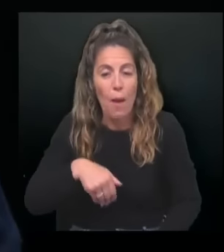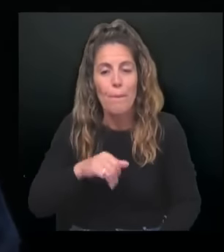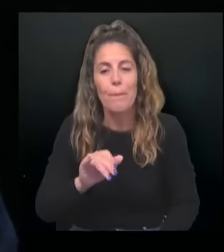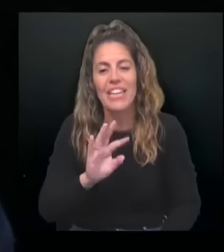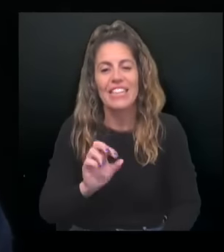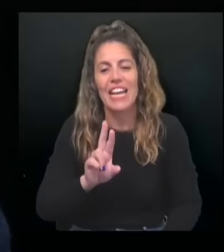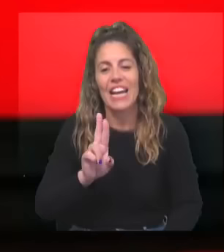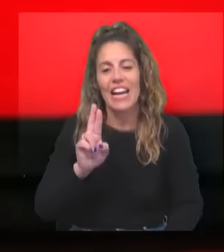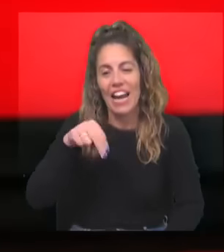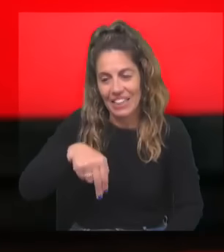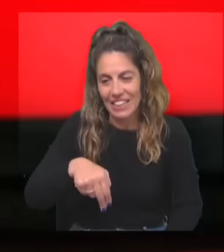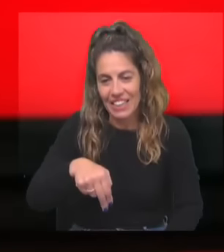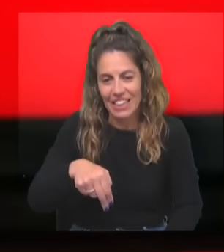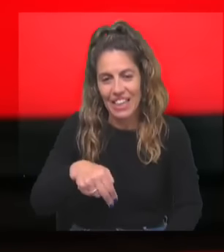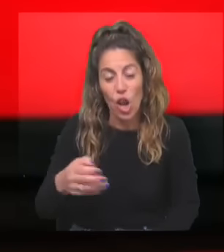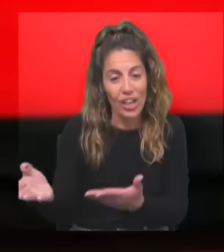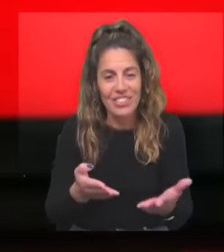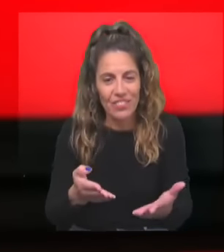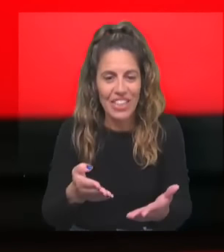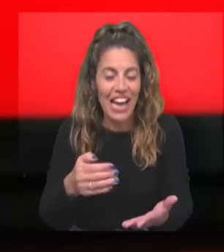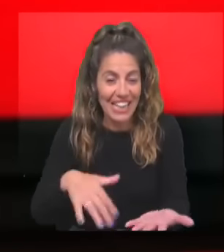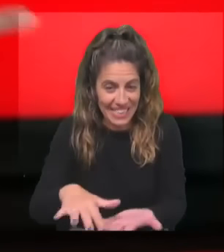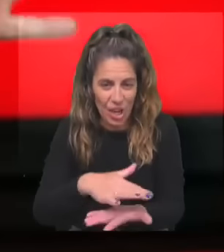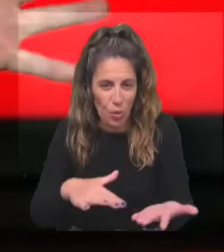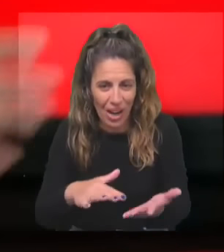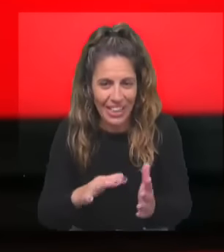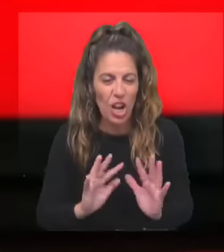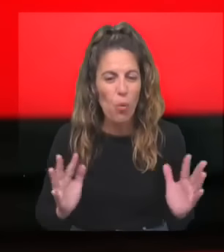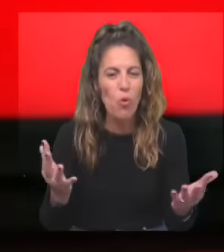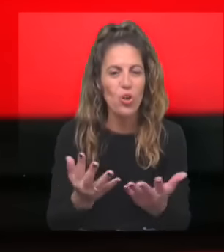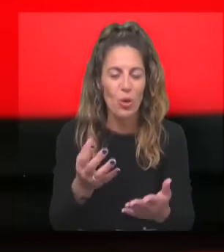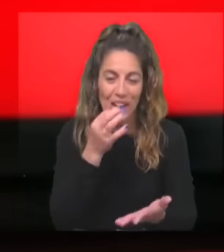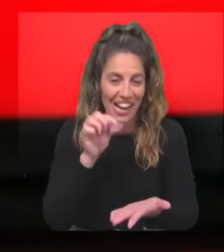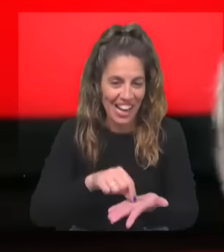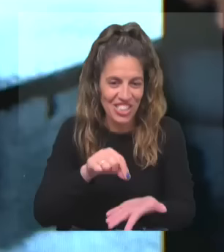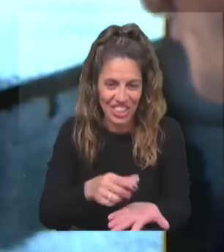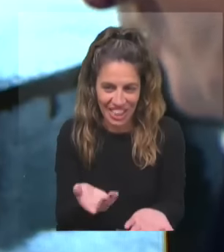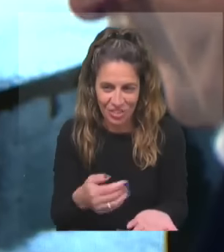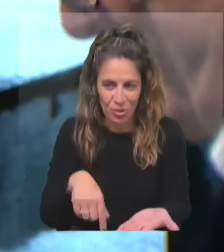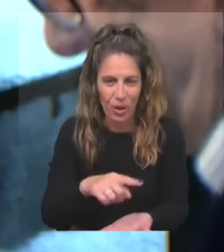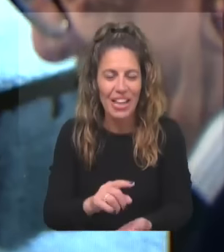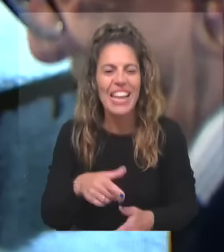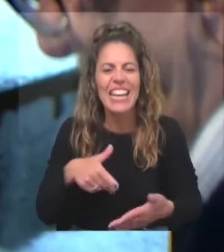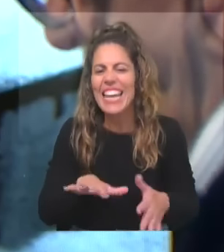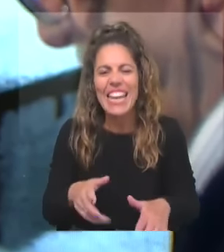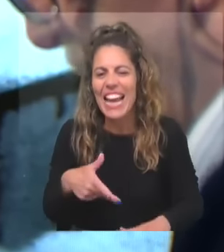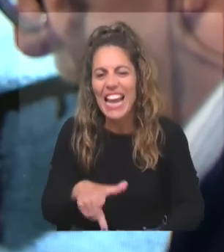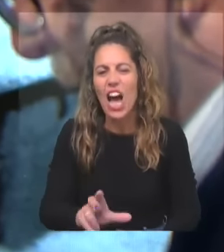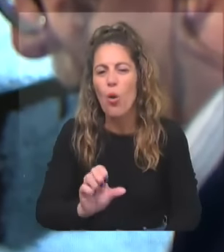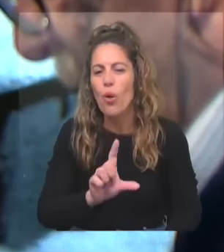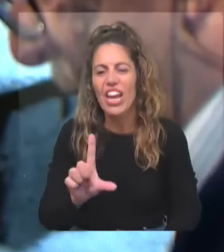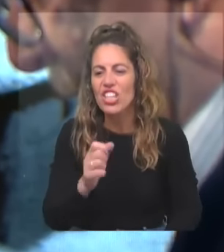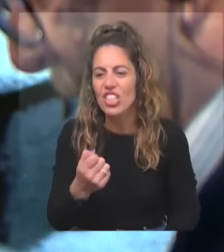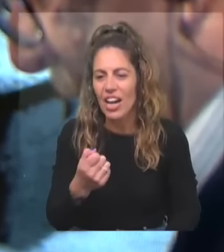huella? ¿Qué es? Porque sigue siendo. ¿Qué pero sigue era, siendo, ¿no? que sigue siendo. La huella